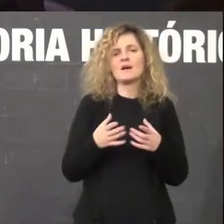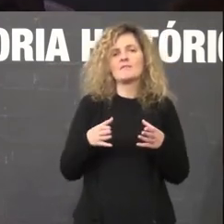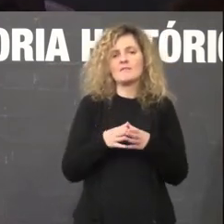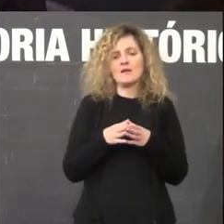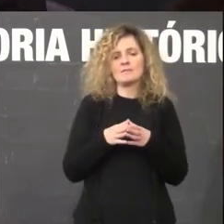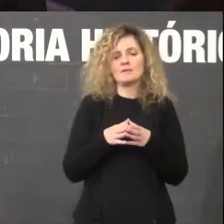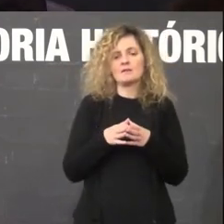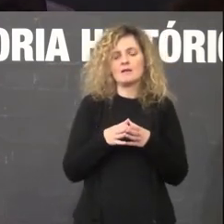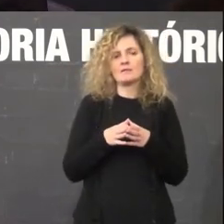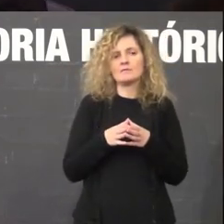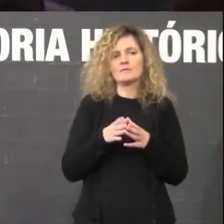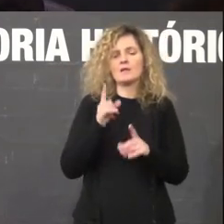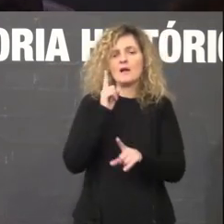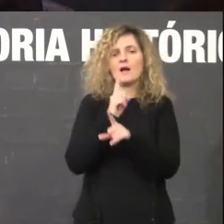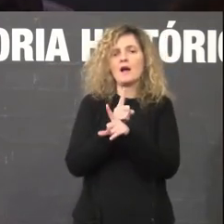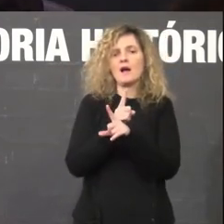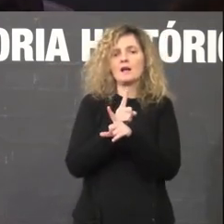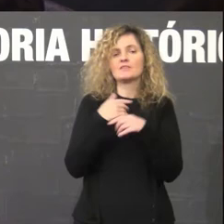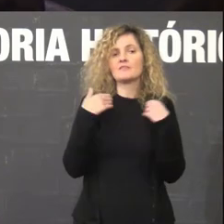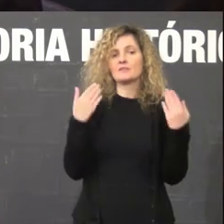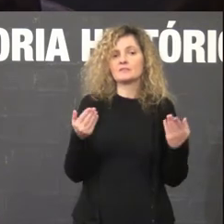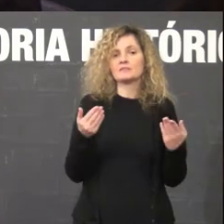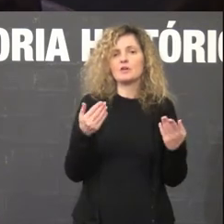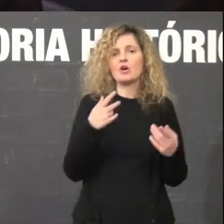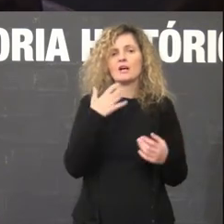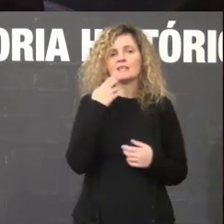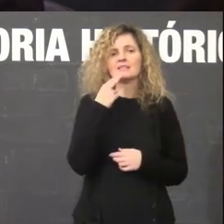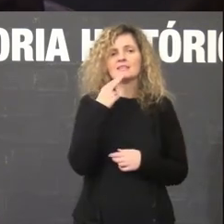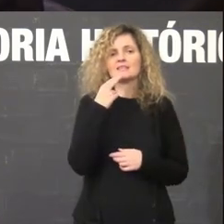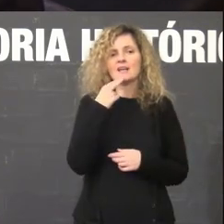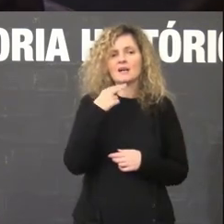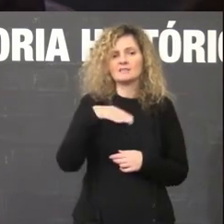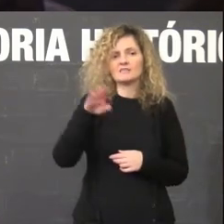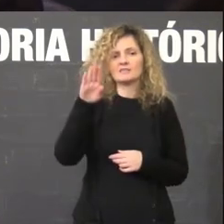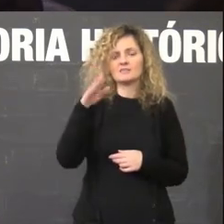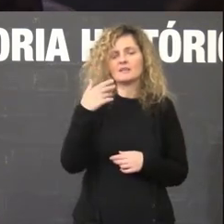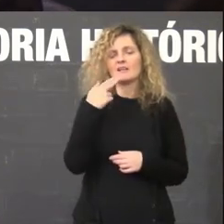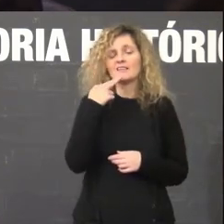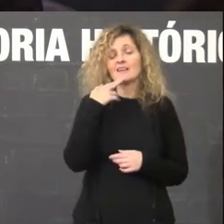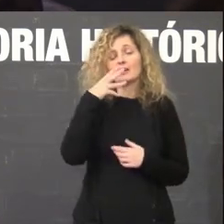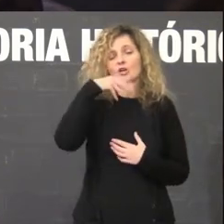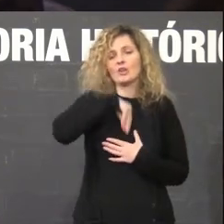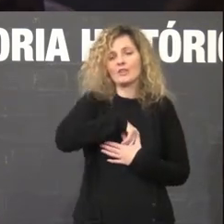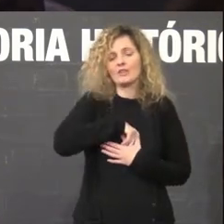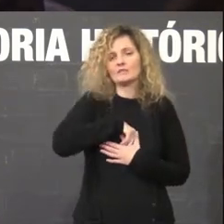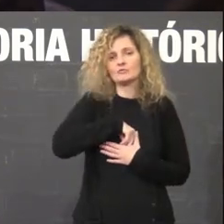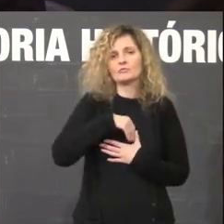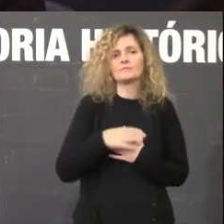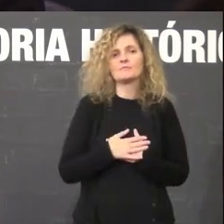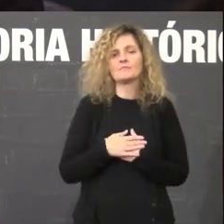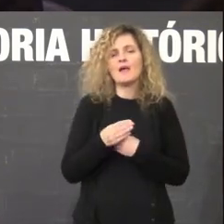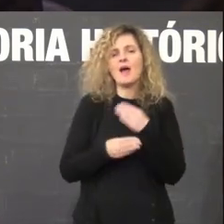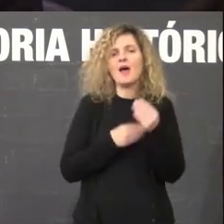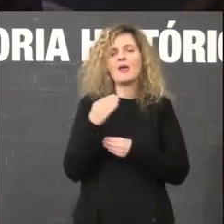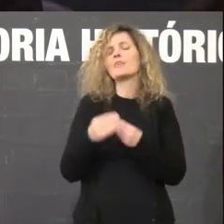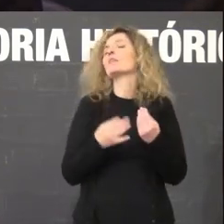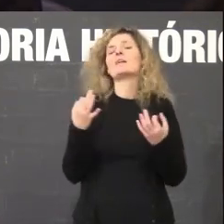familia antifascista, como o terror tan interiorizado fai